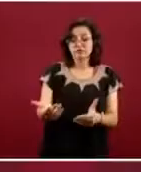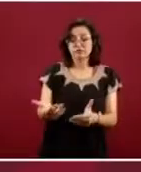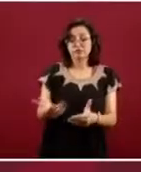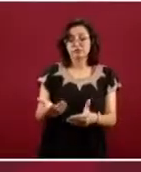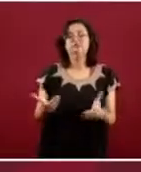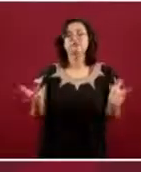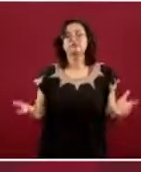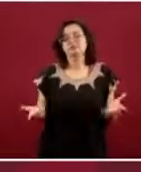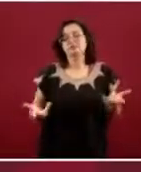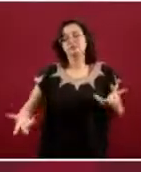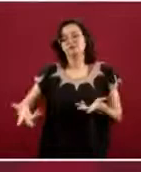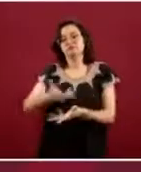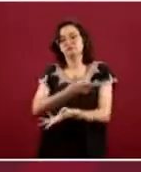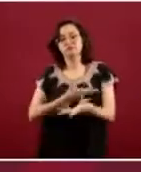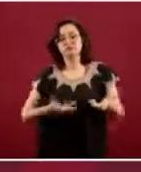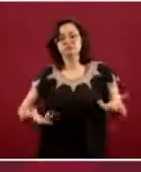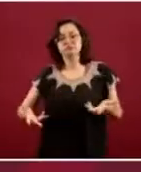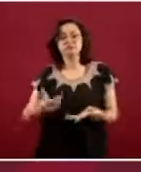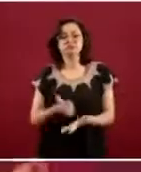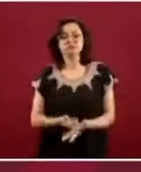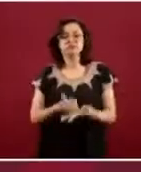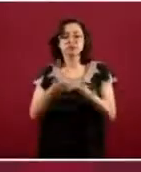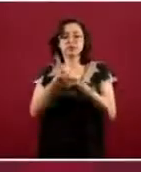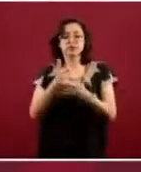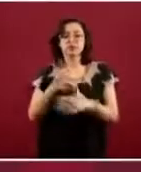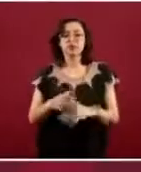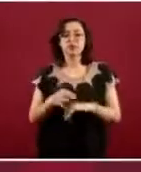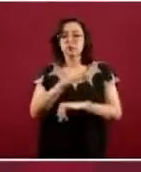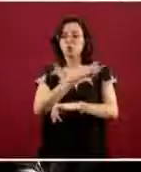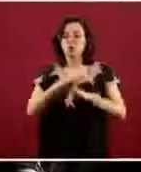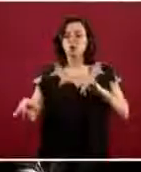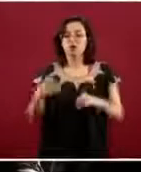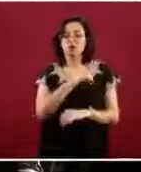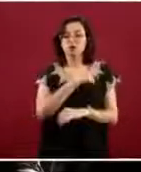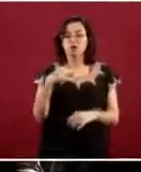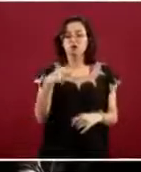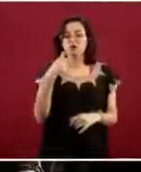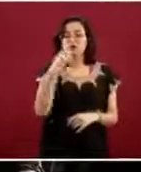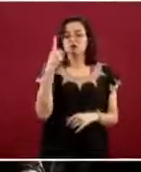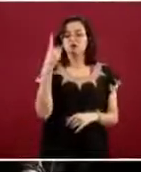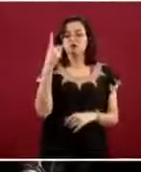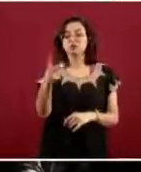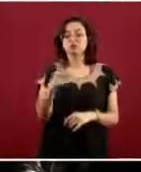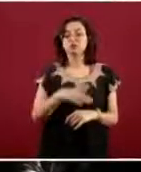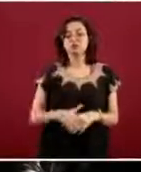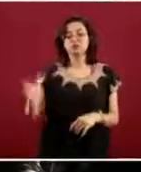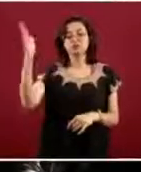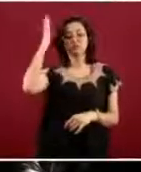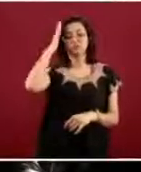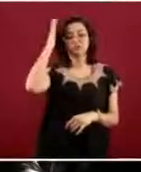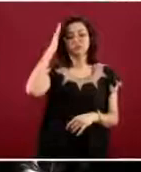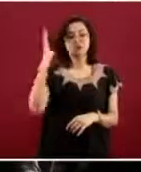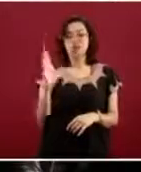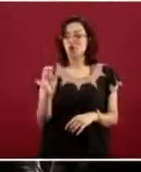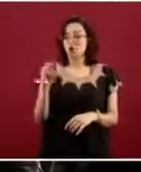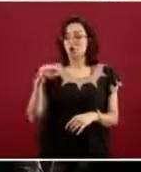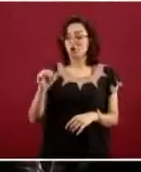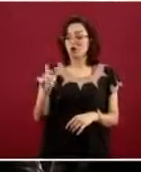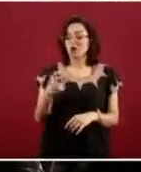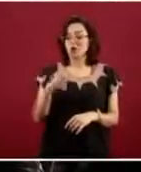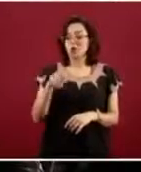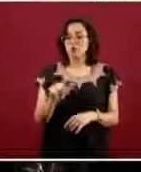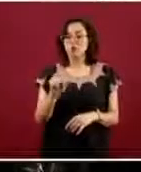obviamente estarán contribuyendo para esto. Ahora, termino diciendo, la titular de Conagua, nuestra querida